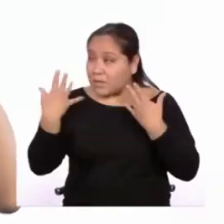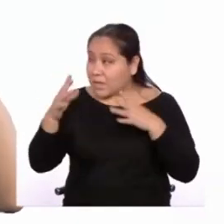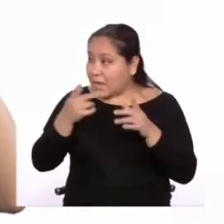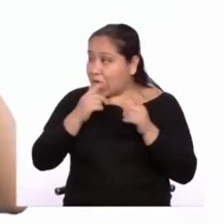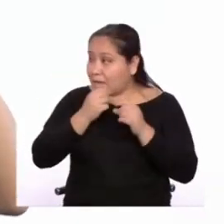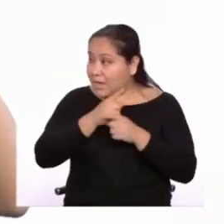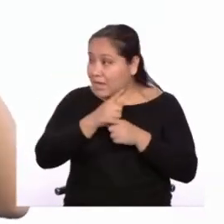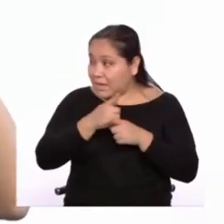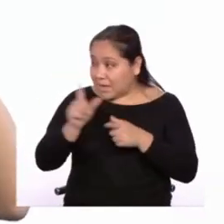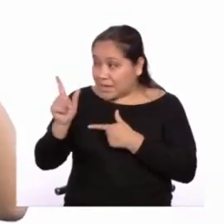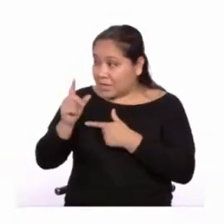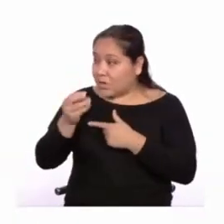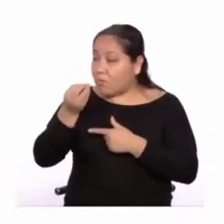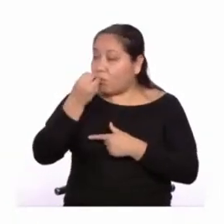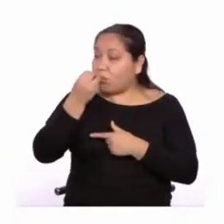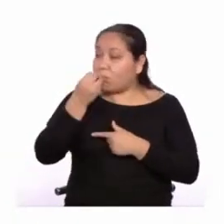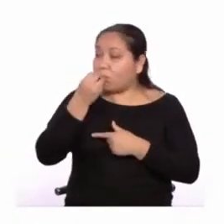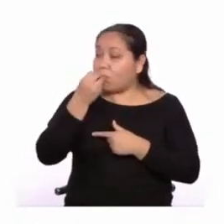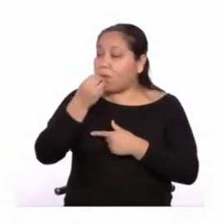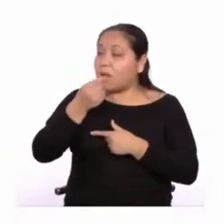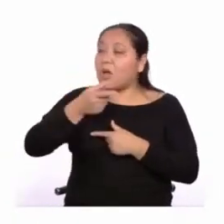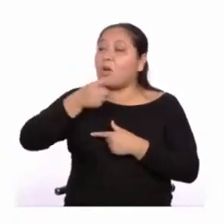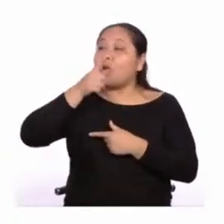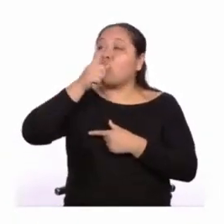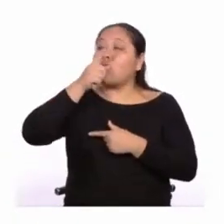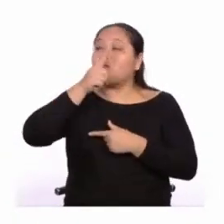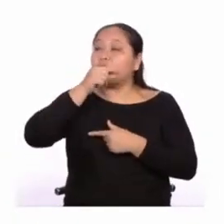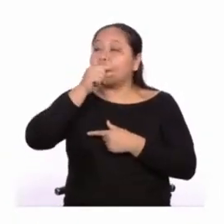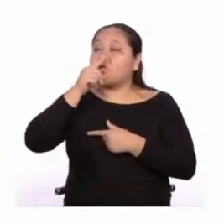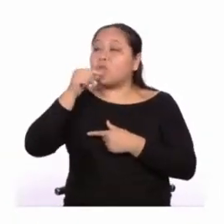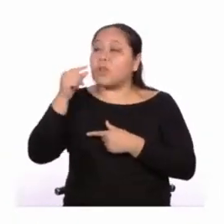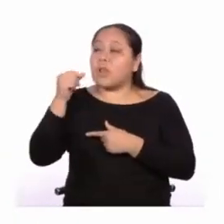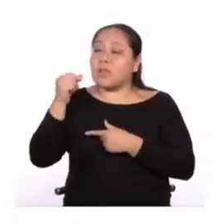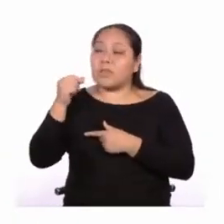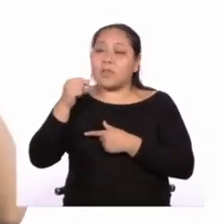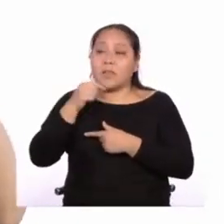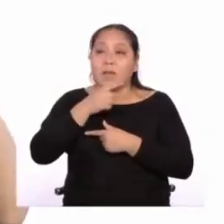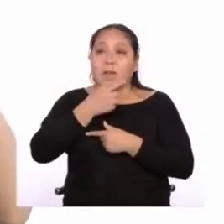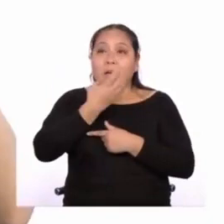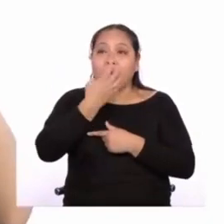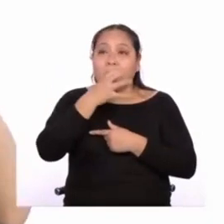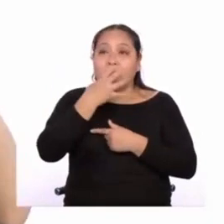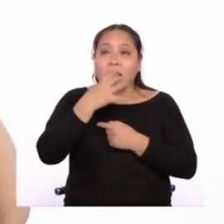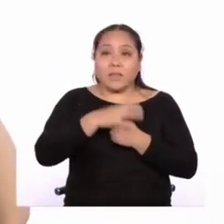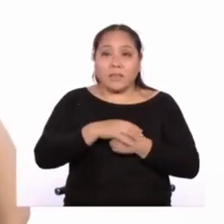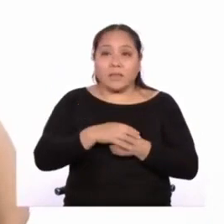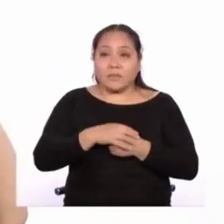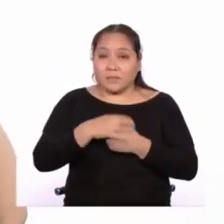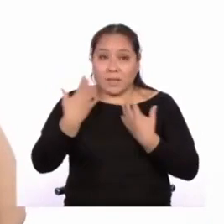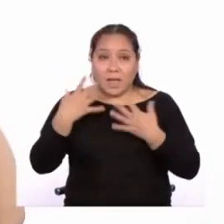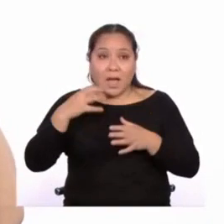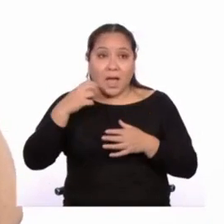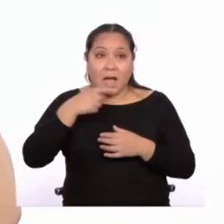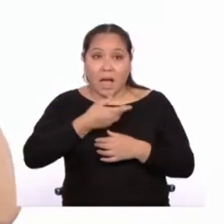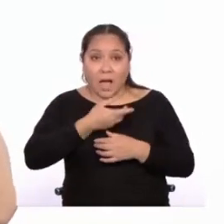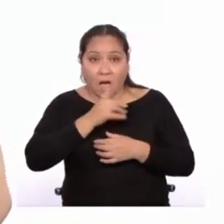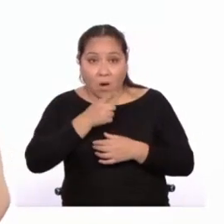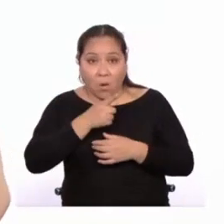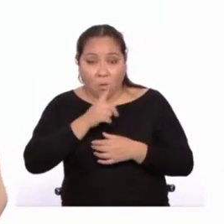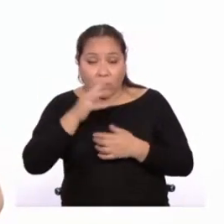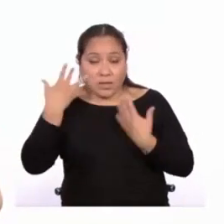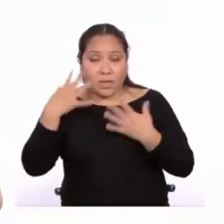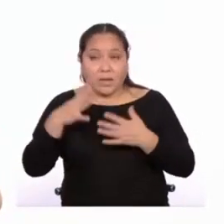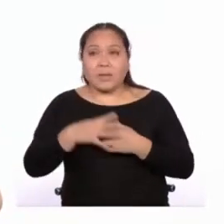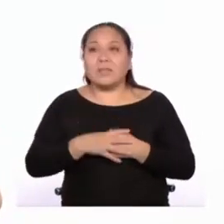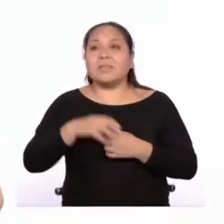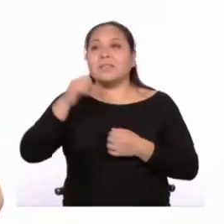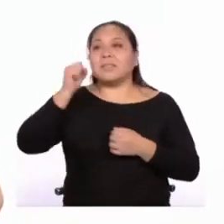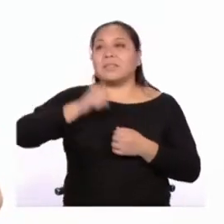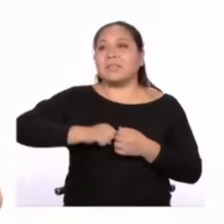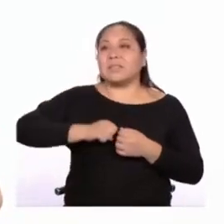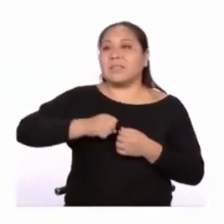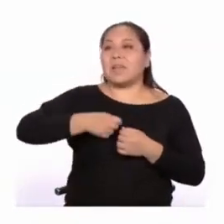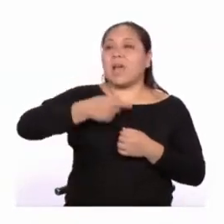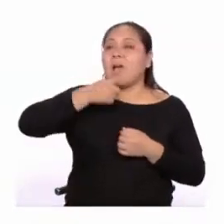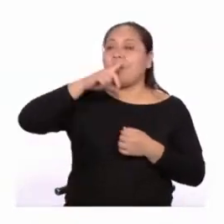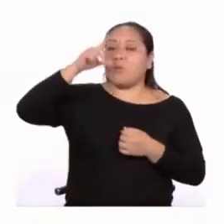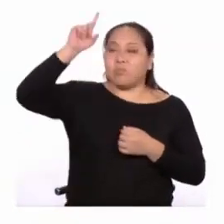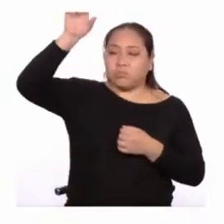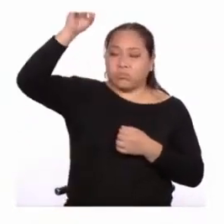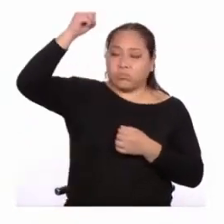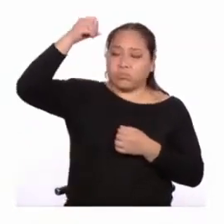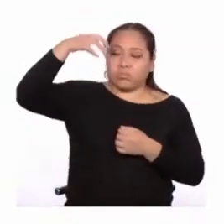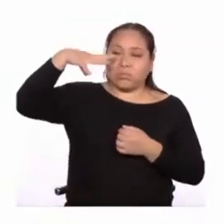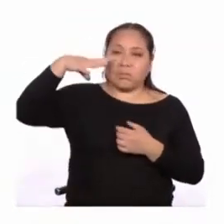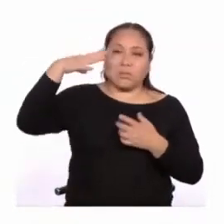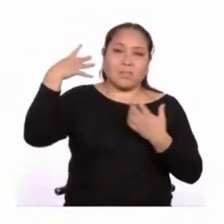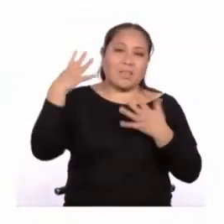chocolatito caliente, tocino? ¡Oh! ¿Ya calentó el agua? Sí, porque ya calentó nuestra sagrada y saludable agua. ¡Oh!